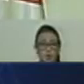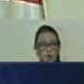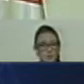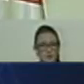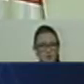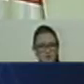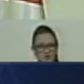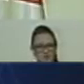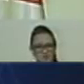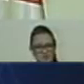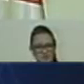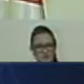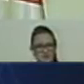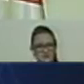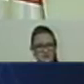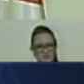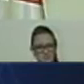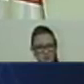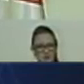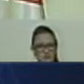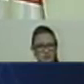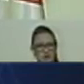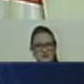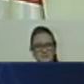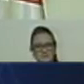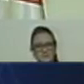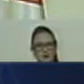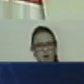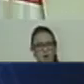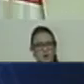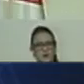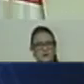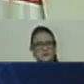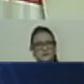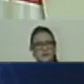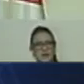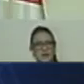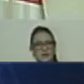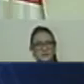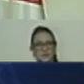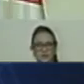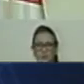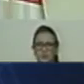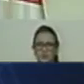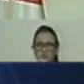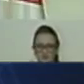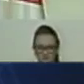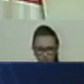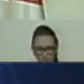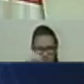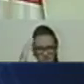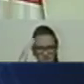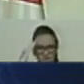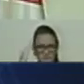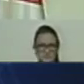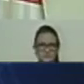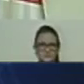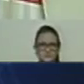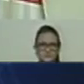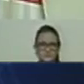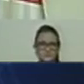pretende cuestionar nuestro sistema electoral, ¿quién dirige las elecciones? ¿Quién organiza las elecciones de Estados Unidos? ¿Ustedes se han preguntado algún día?